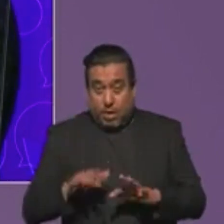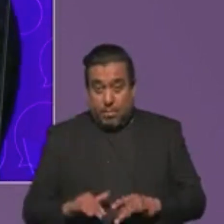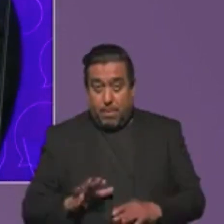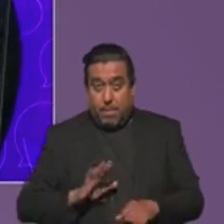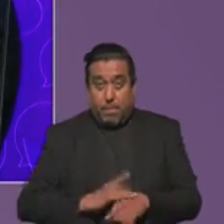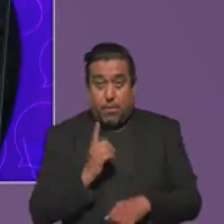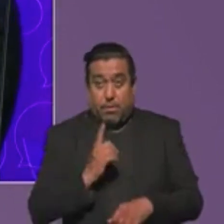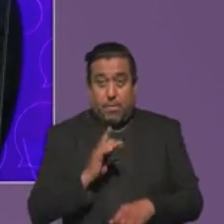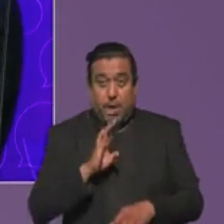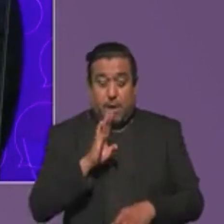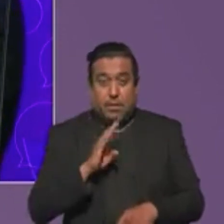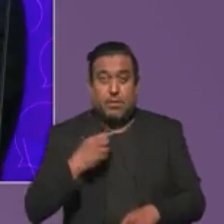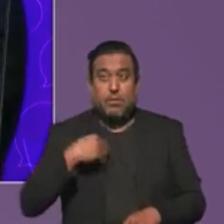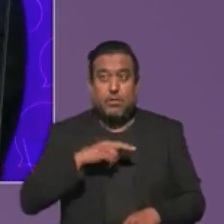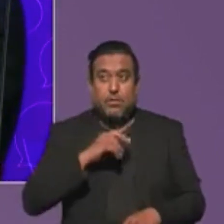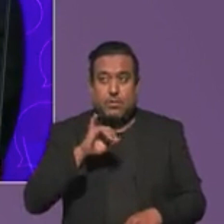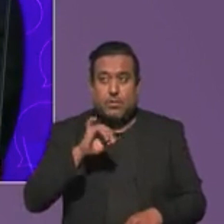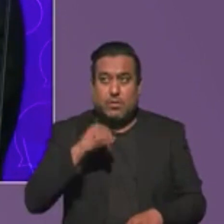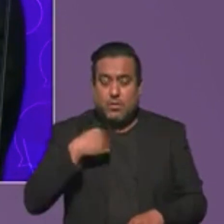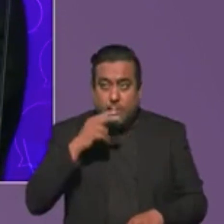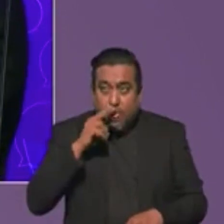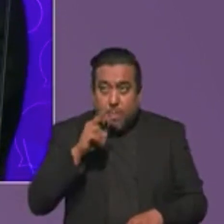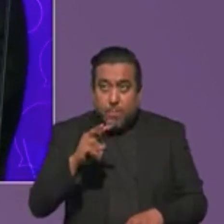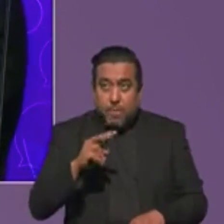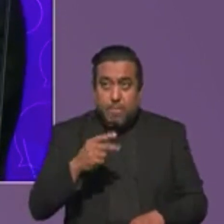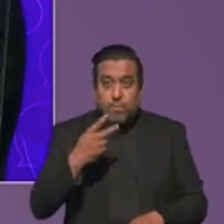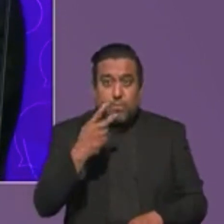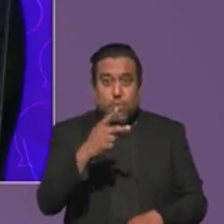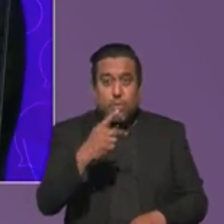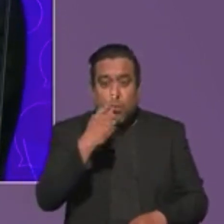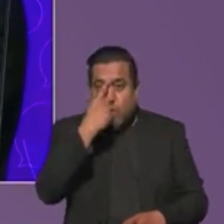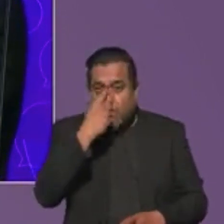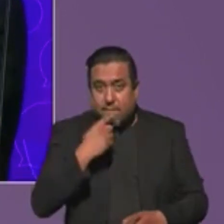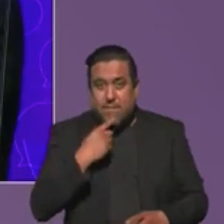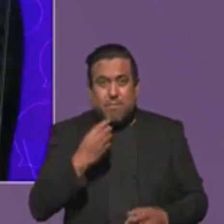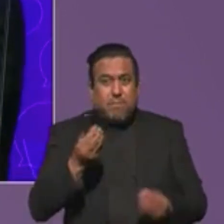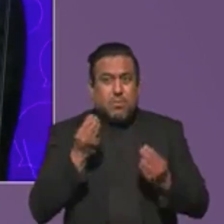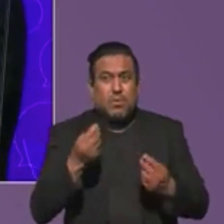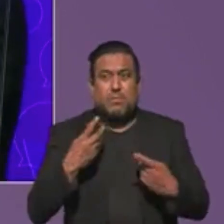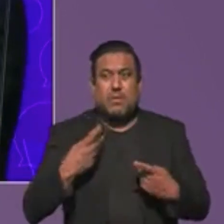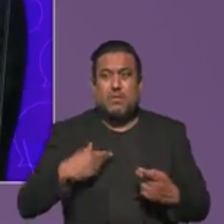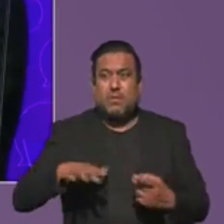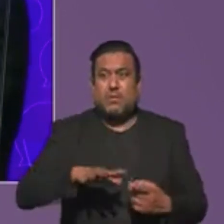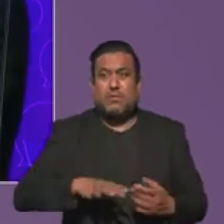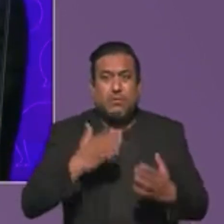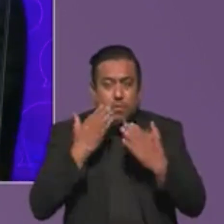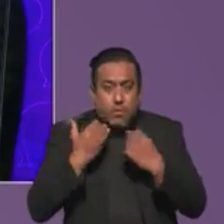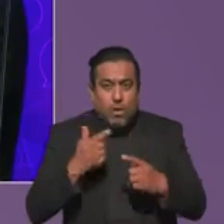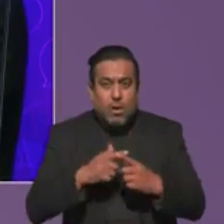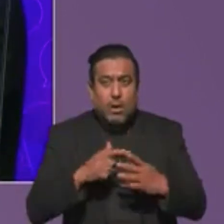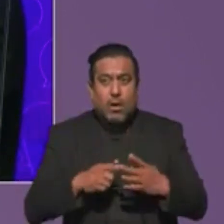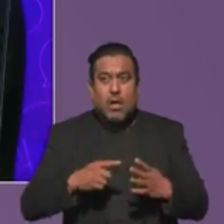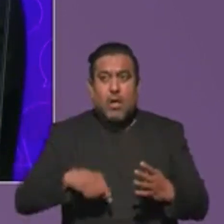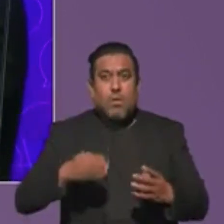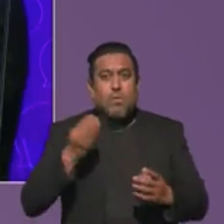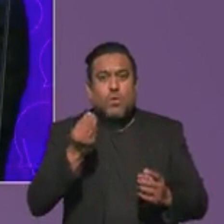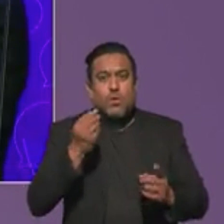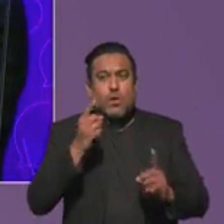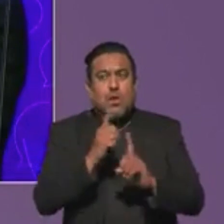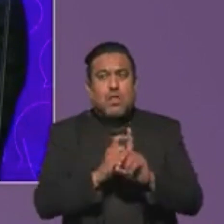Porque fíjese que nosotros sí nos damos cuenta que su perfil Está inundado de gente que no existe gente que se la pasa